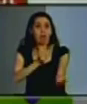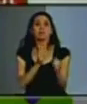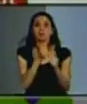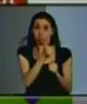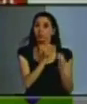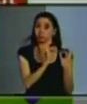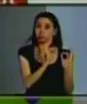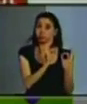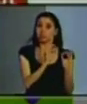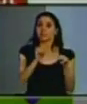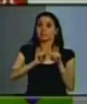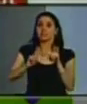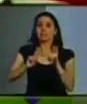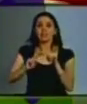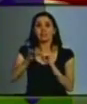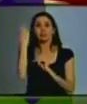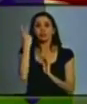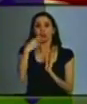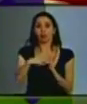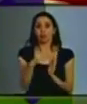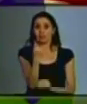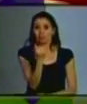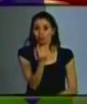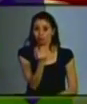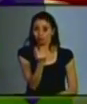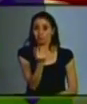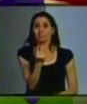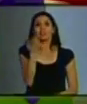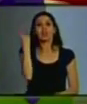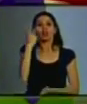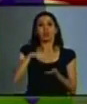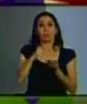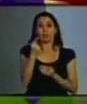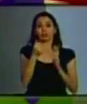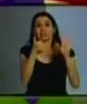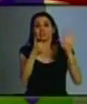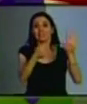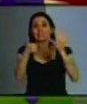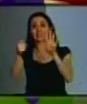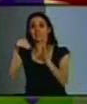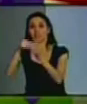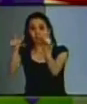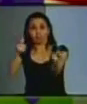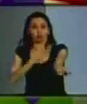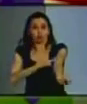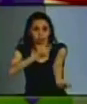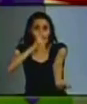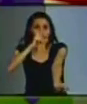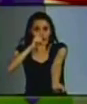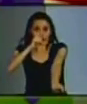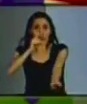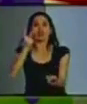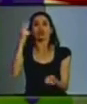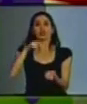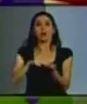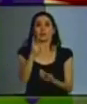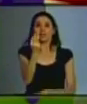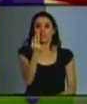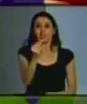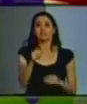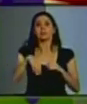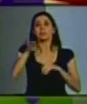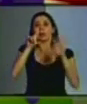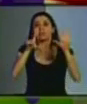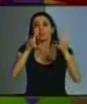efectivas. Se implementó Cefoco el 2011. Ese año se realizaron 660.000 test. Durante el 2013 ya van más